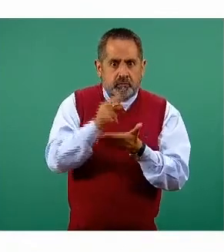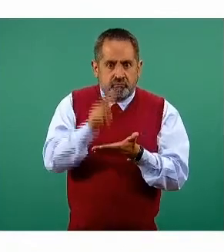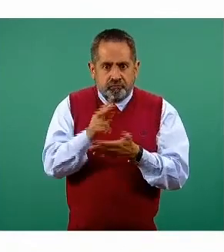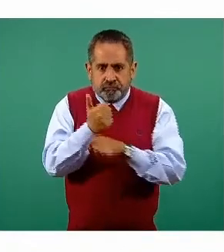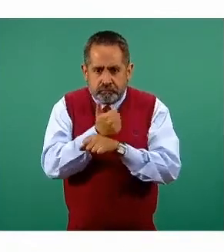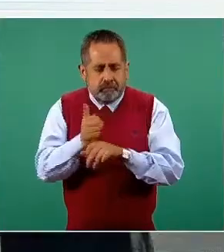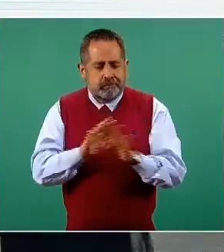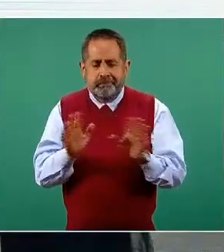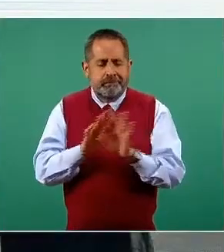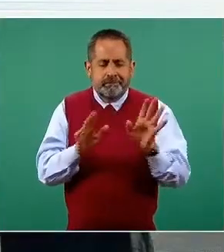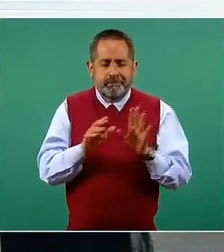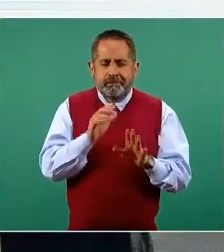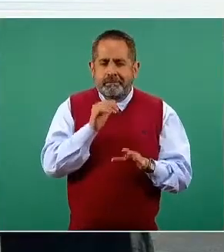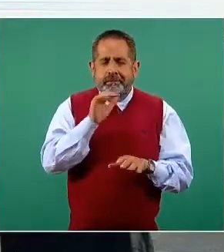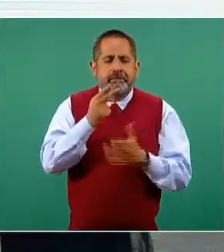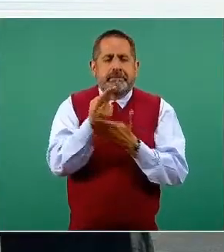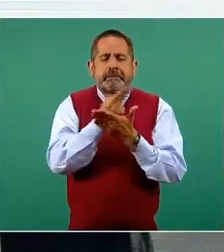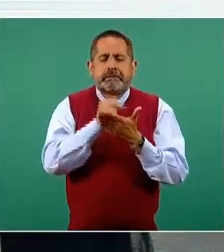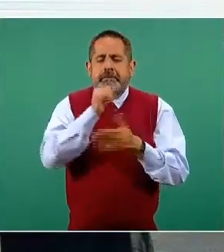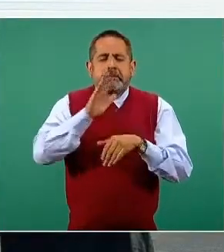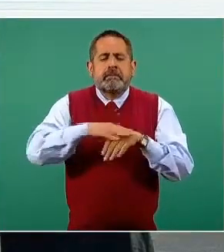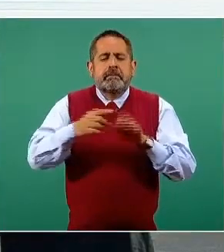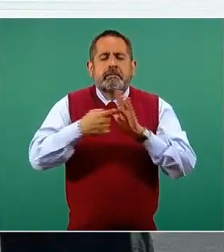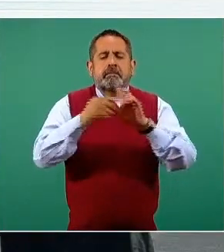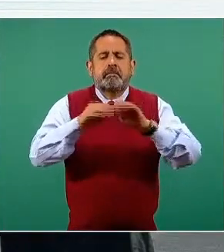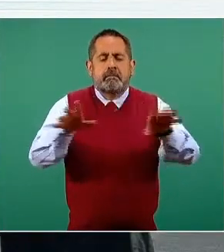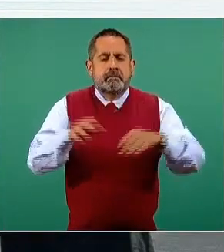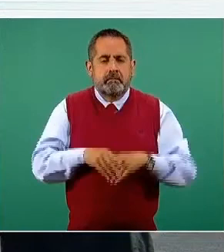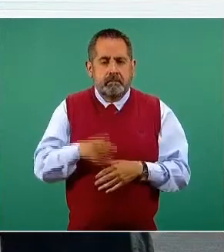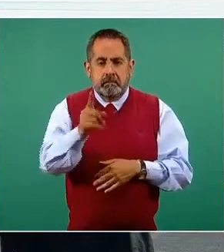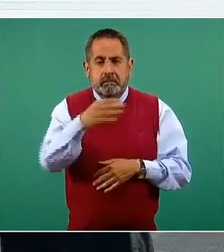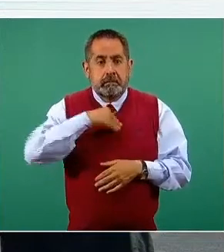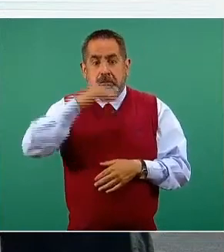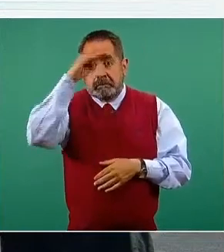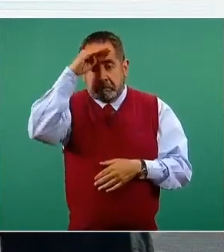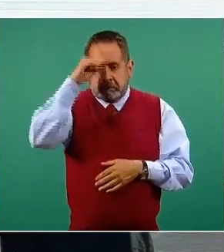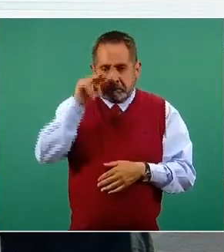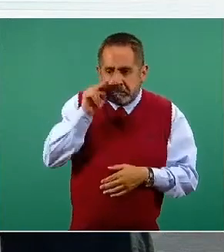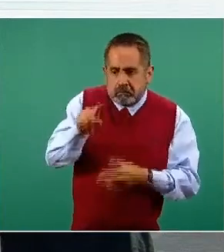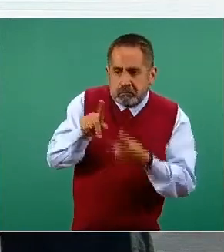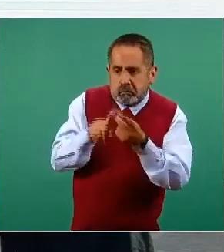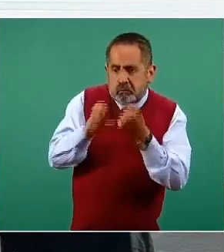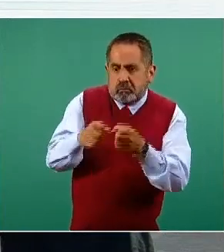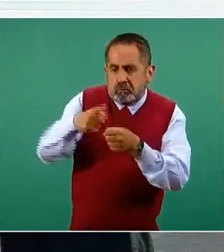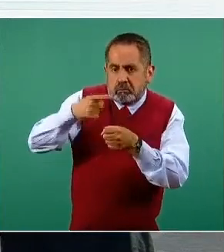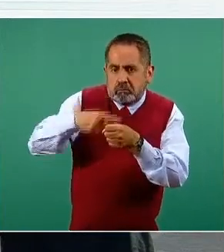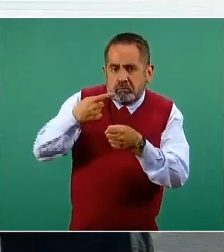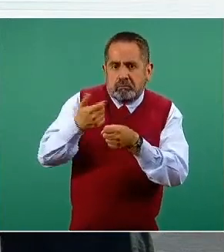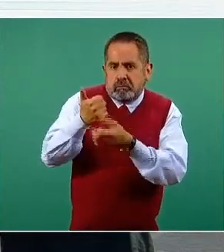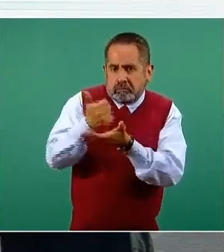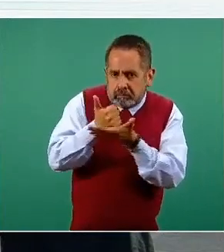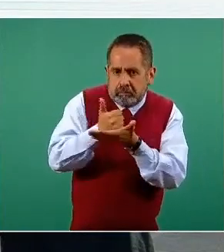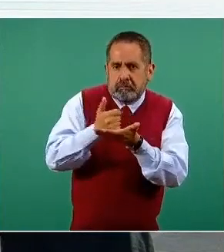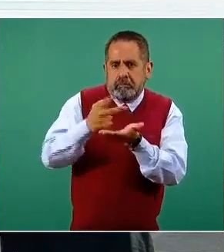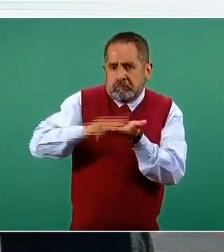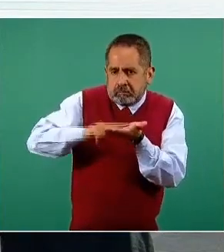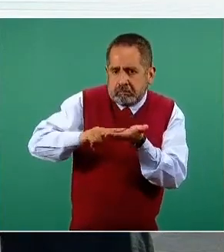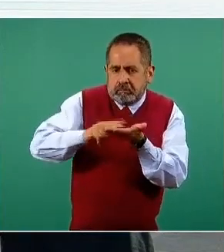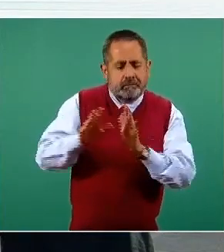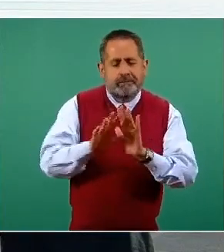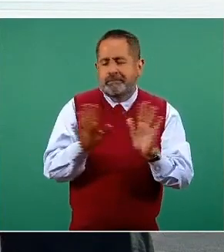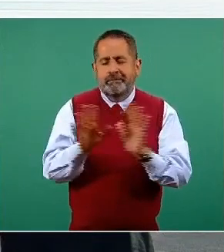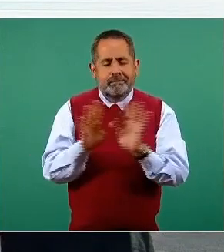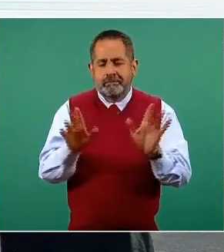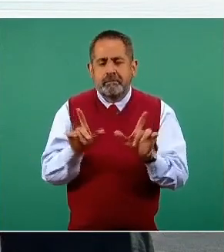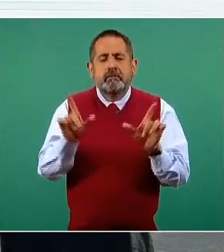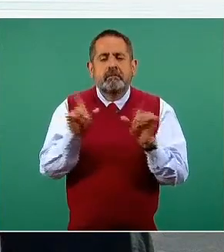identificación en la comunicación. No vaya a tener usted la expectativa al llegar al puesto de vacunación de que tiene que haber una botellita de este color.